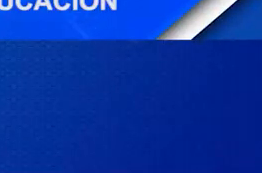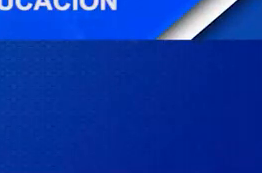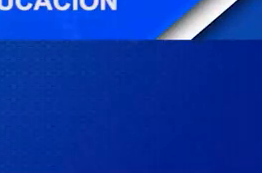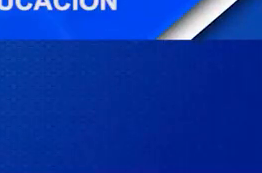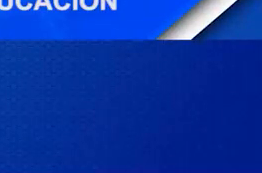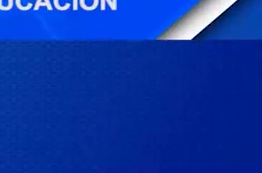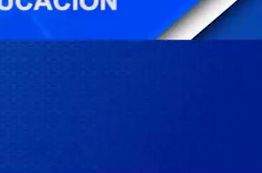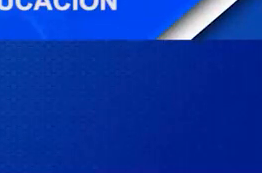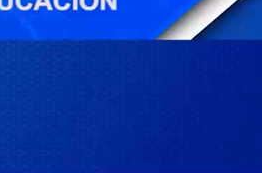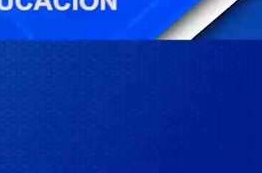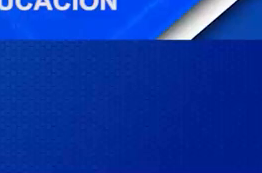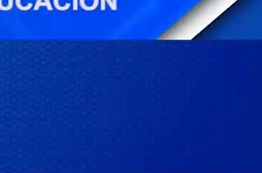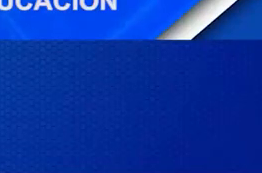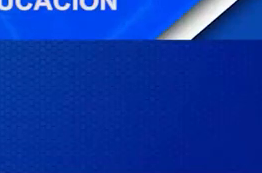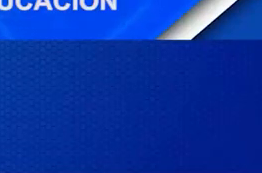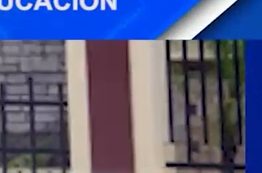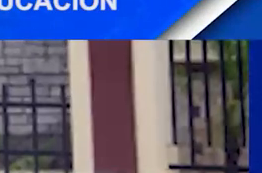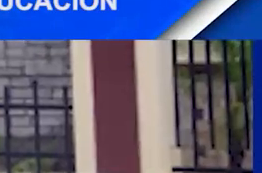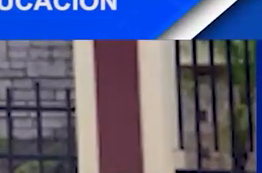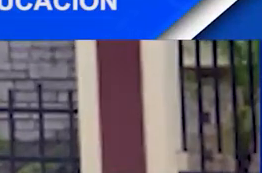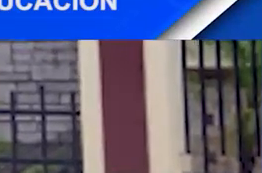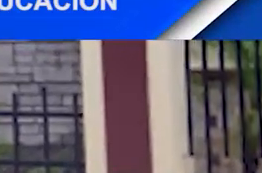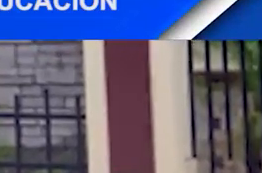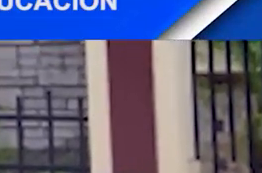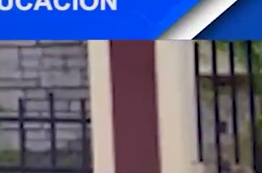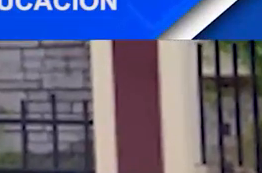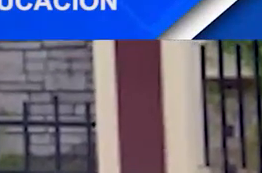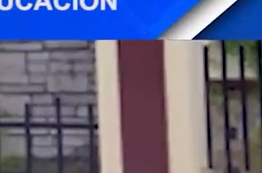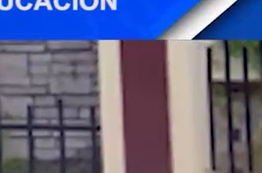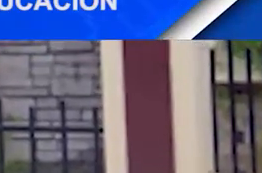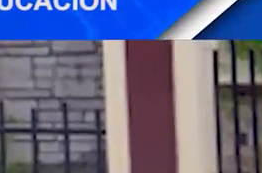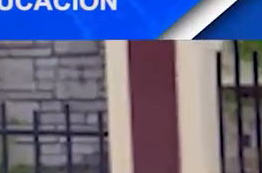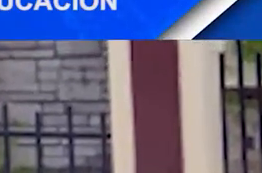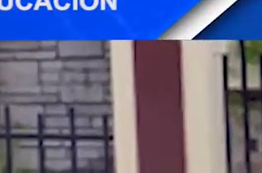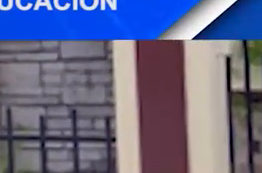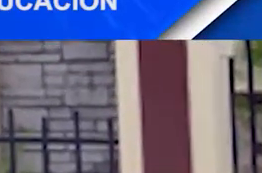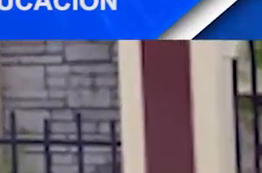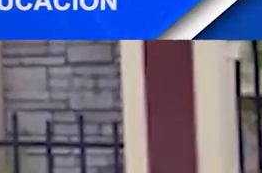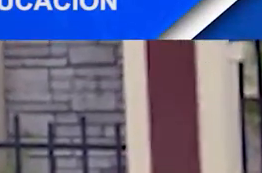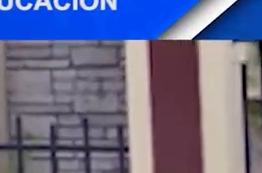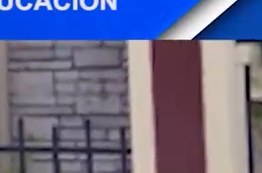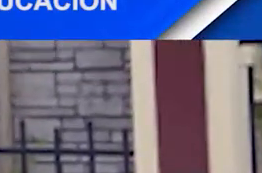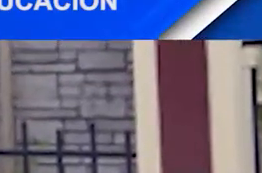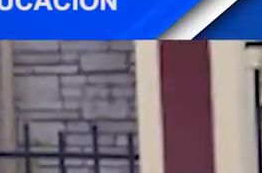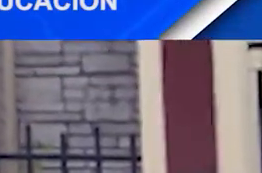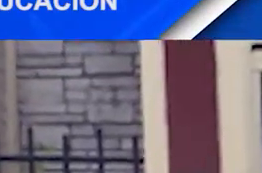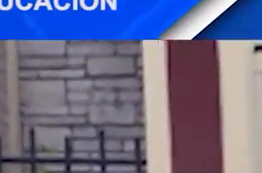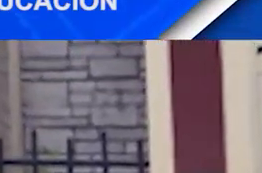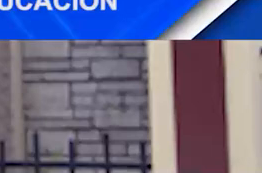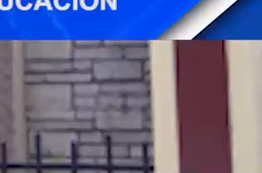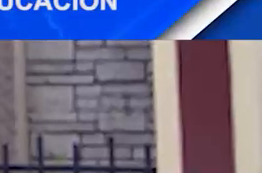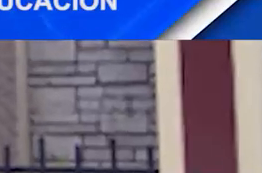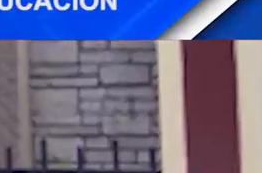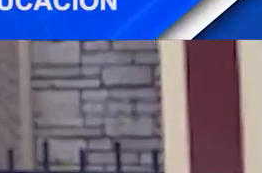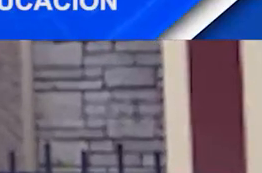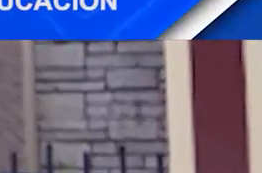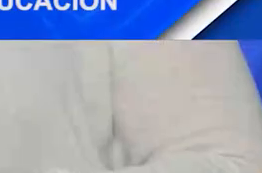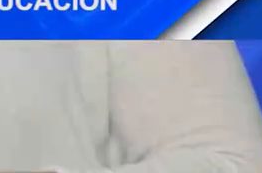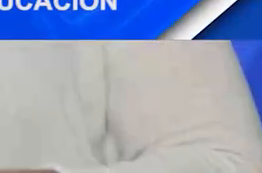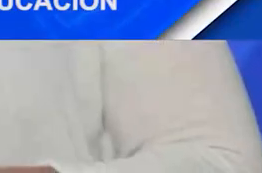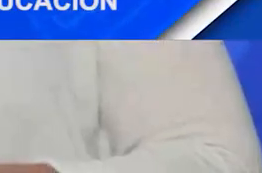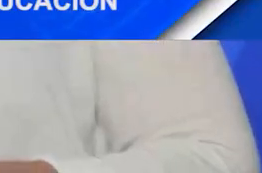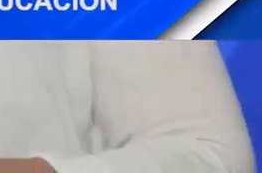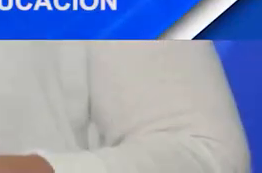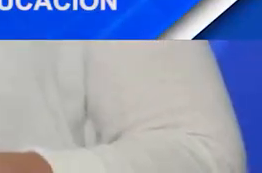Educación Superior, y la Ley 582, Ley General de Educación. Con esta reforma, el CNU estará a cargo de